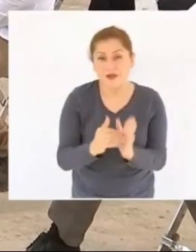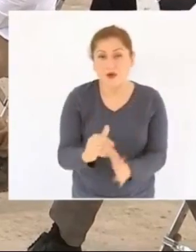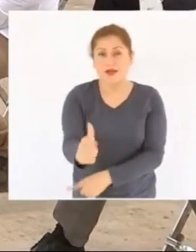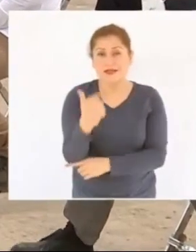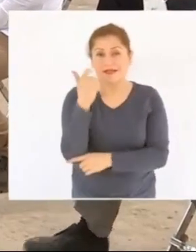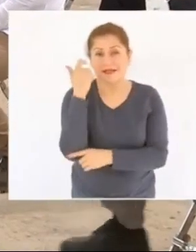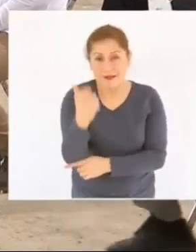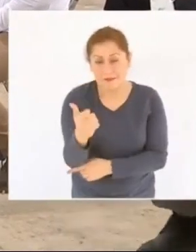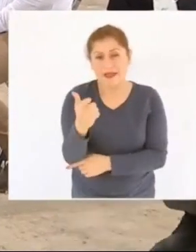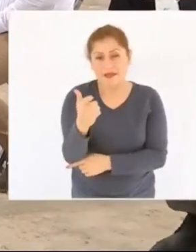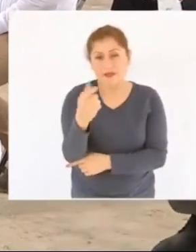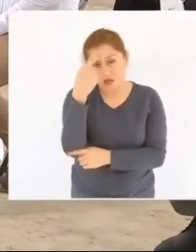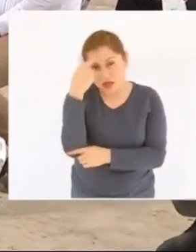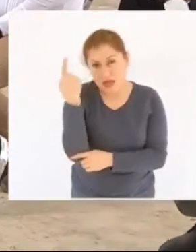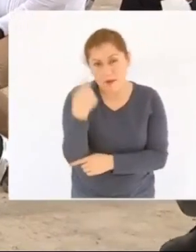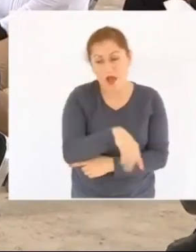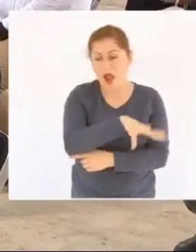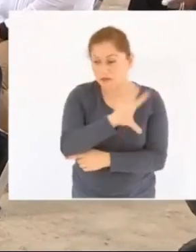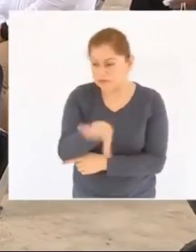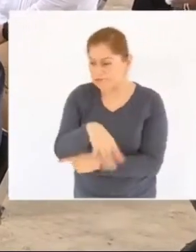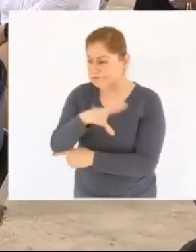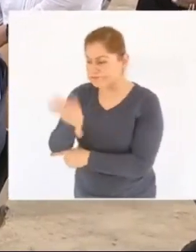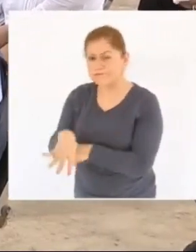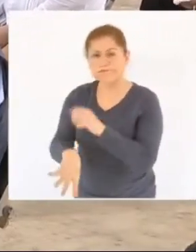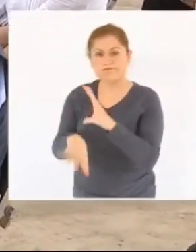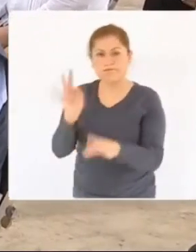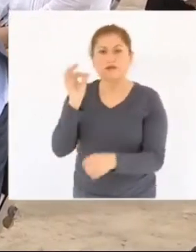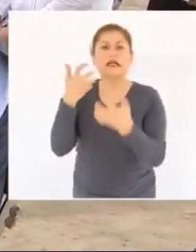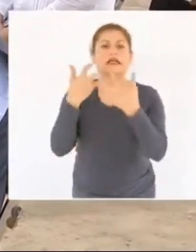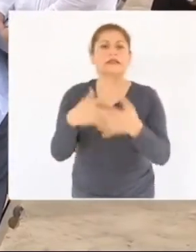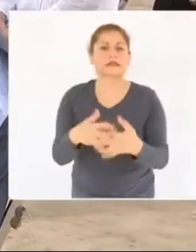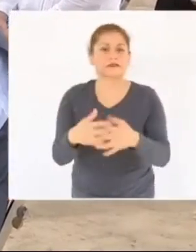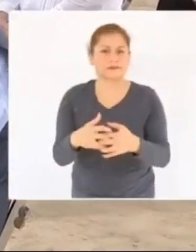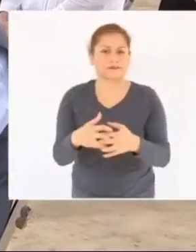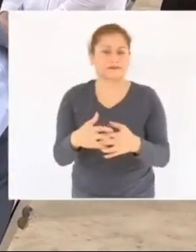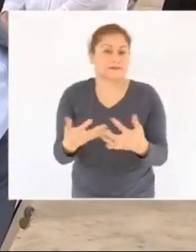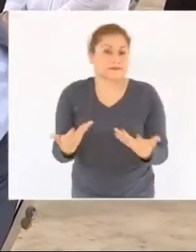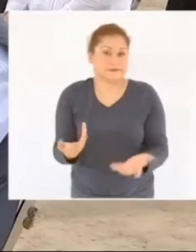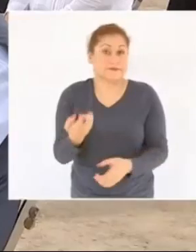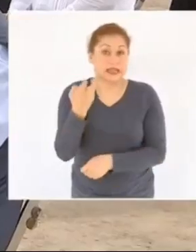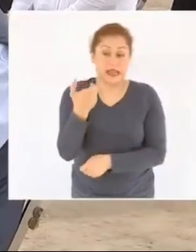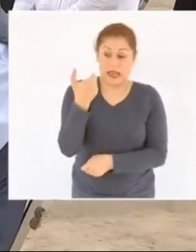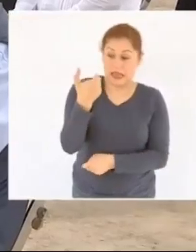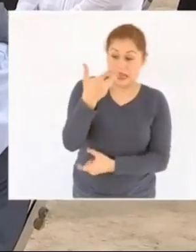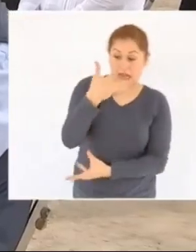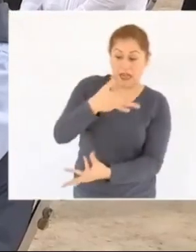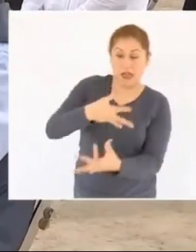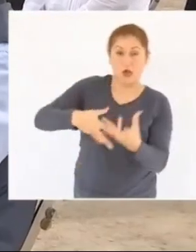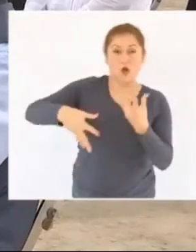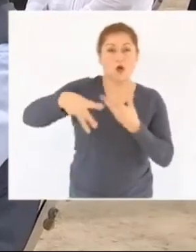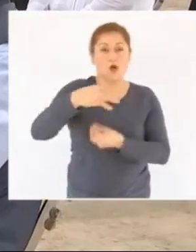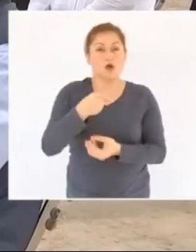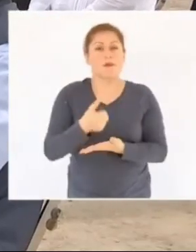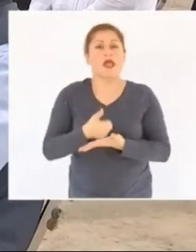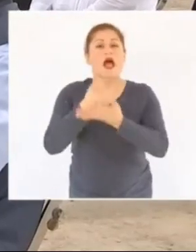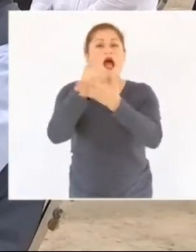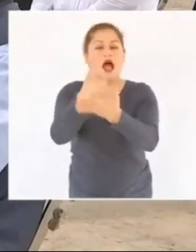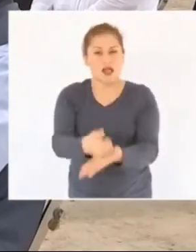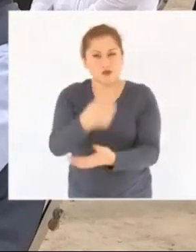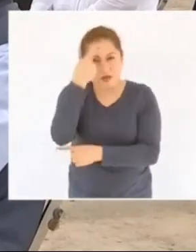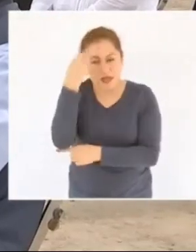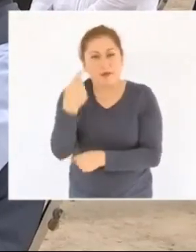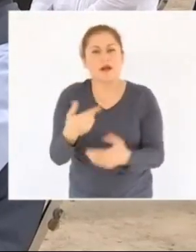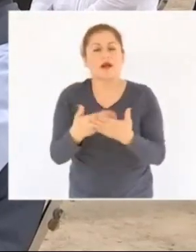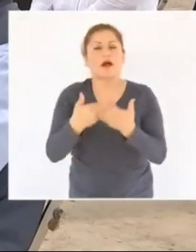de exploración y producción. Con estas economías vamos a perforar los